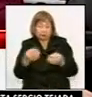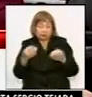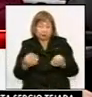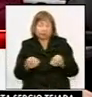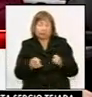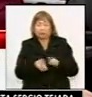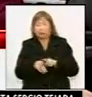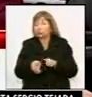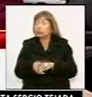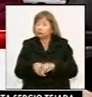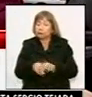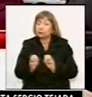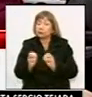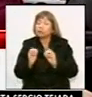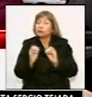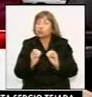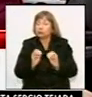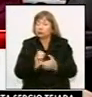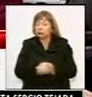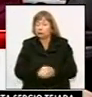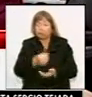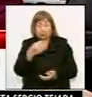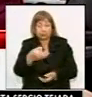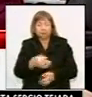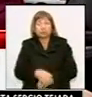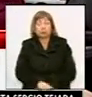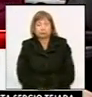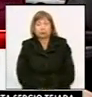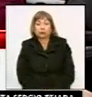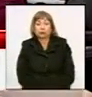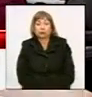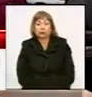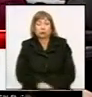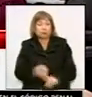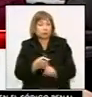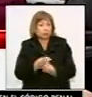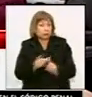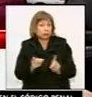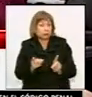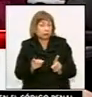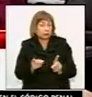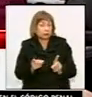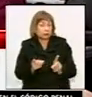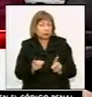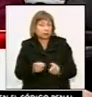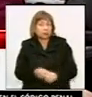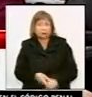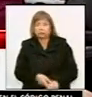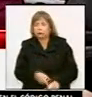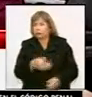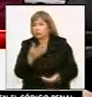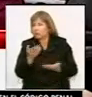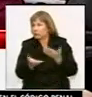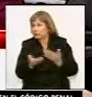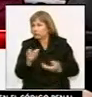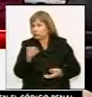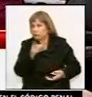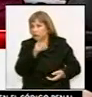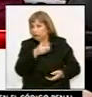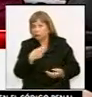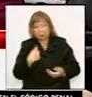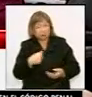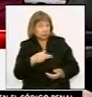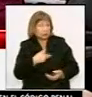también nosotros colocamos a los viceministros, eso es cierto. Pero yo digo, ¿alguno de